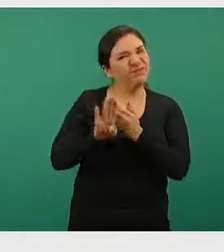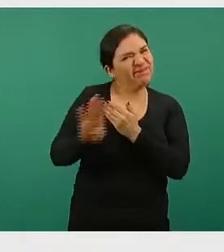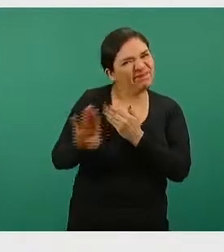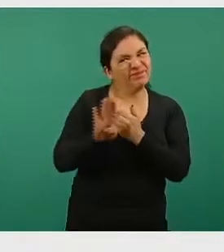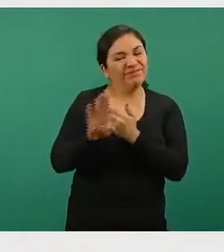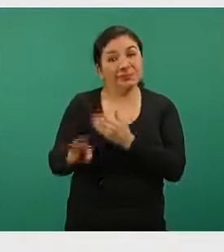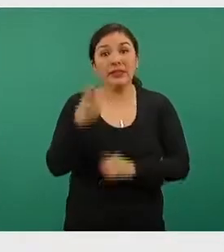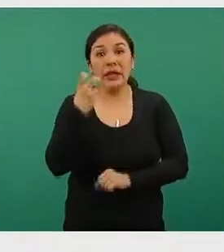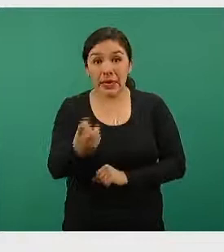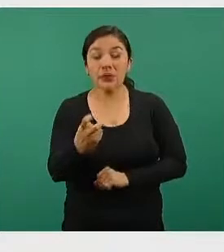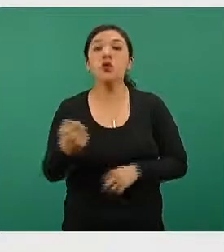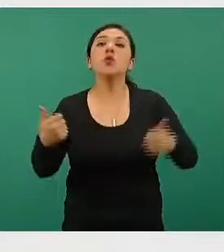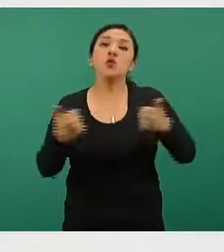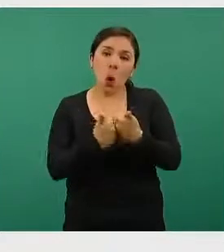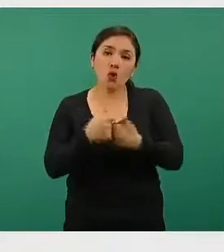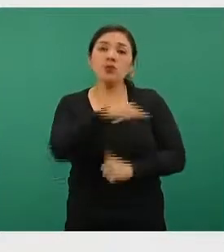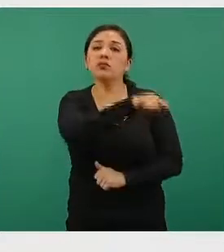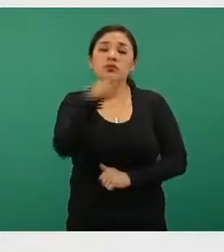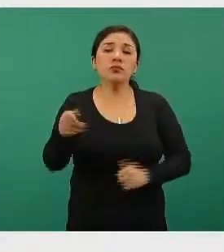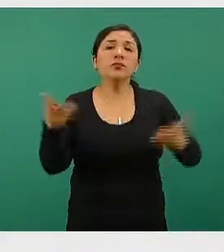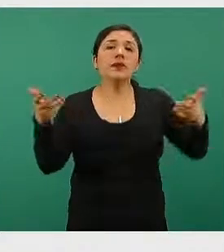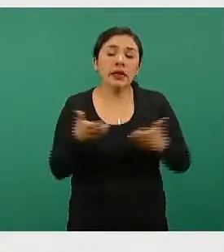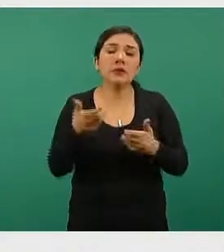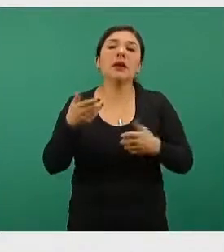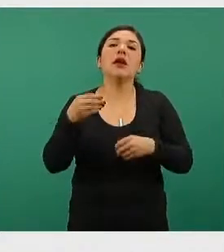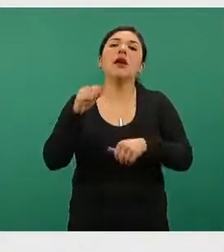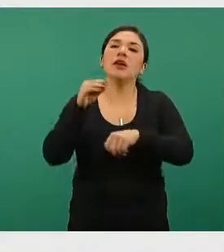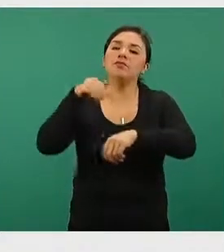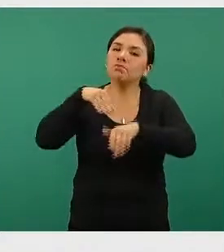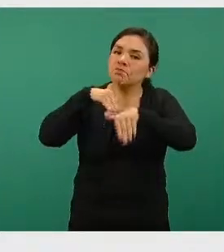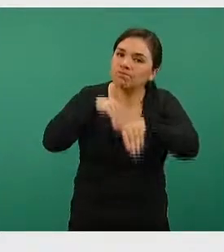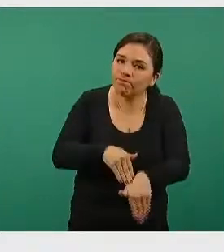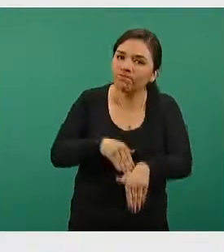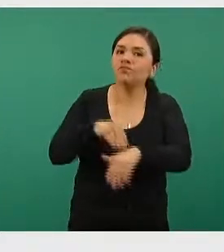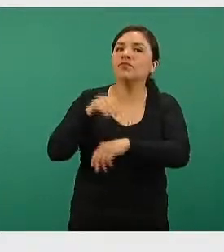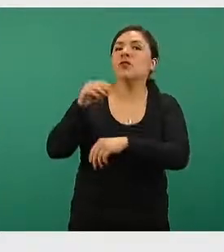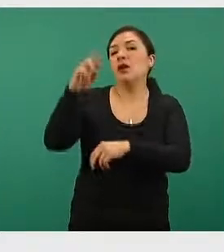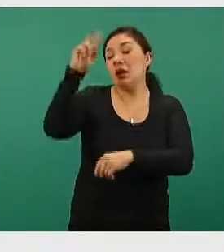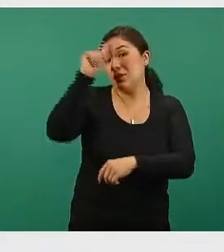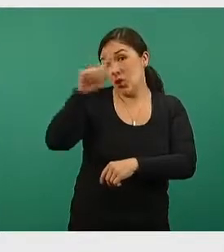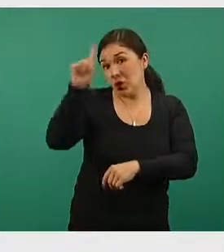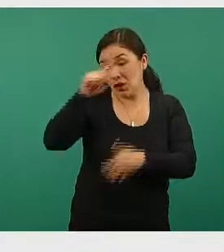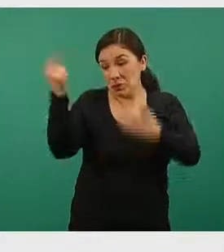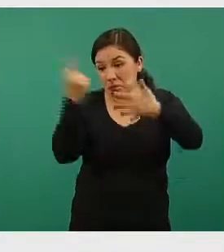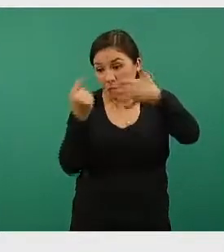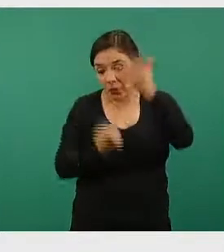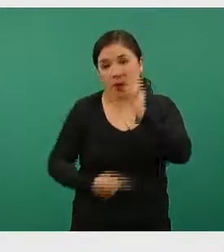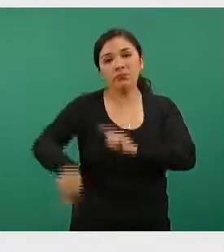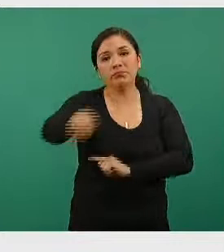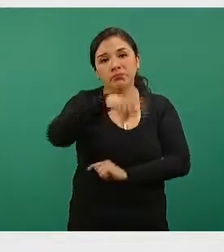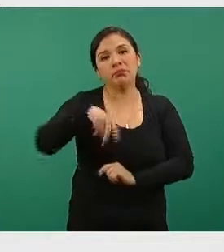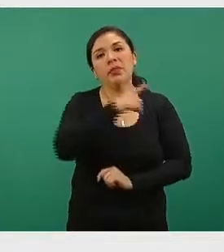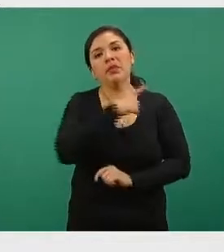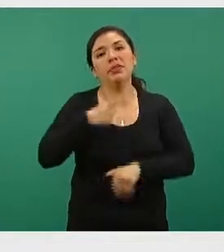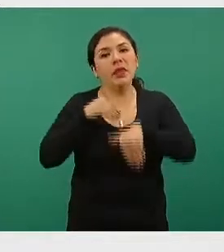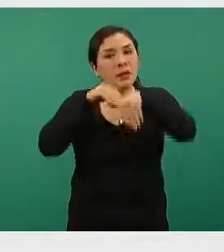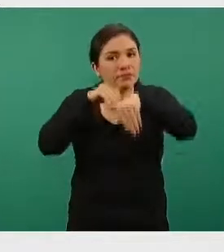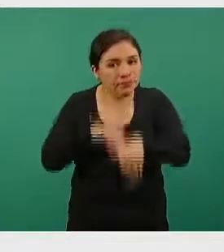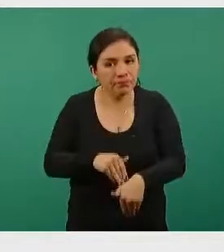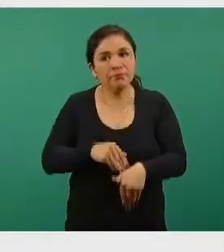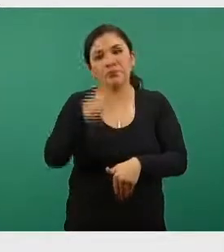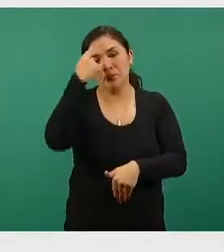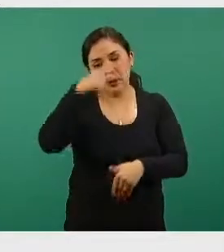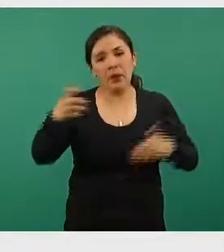COVID-19 y haciendo, obviamente, caso y aplicando las recomendaciones que las autoridades sanitarias locales